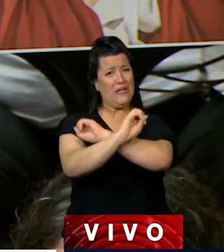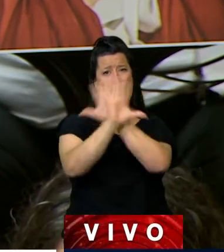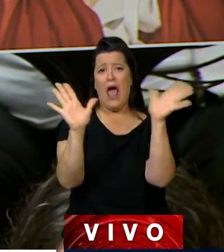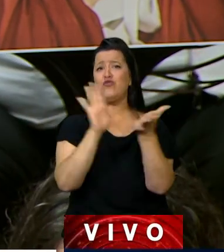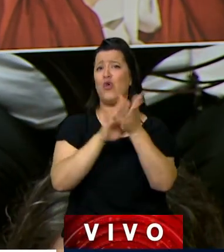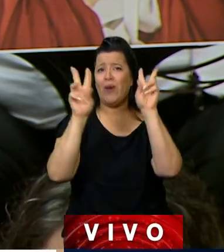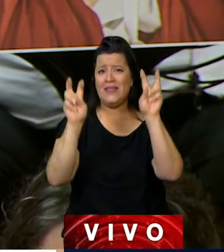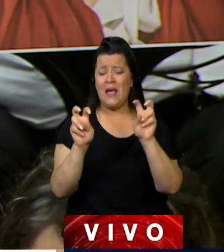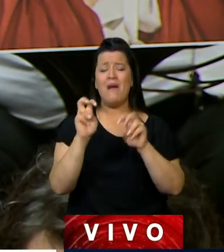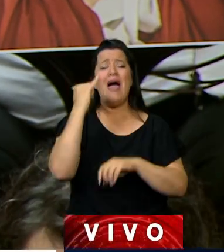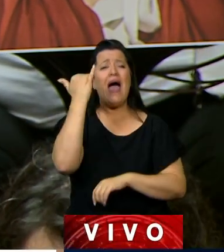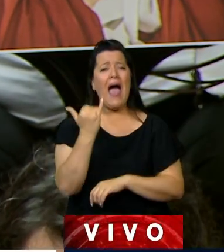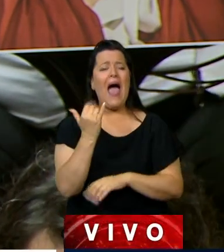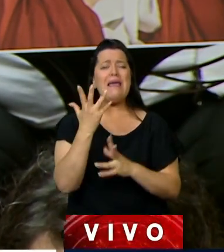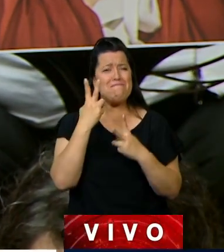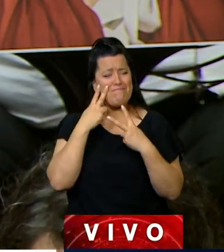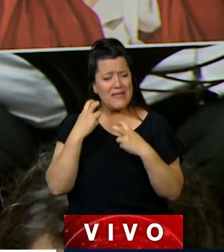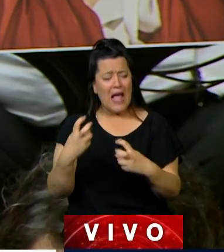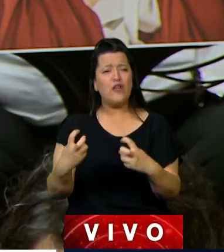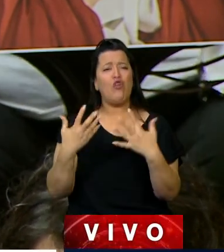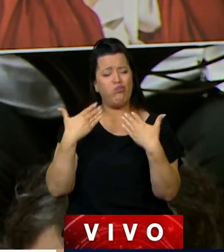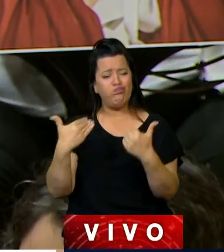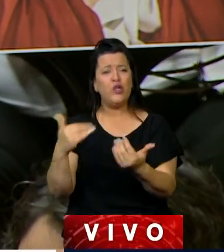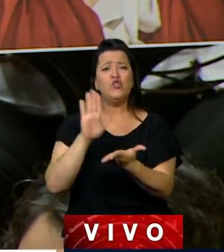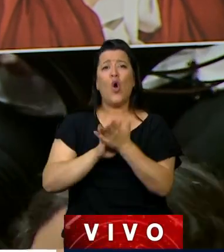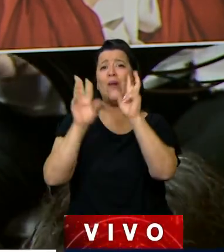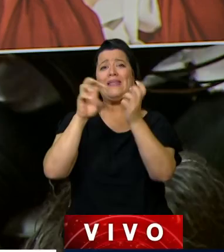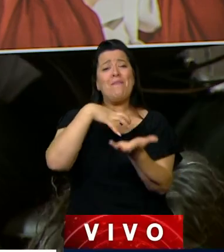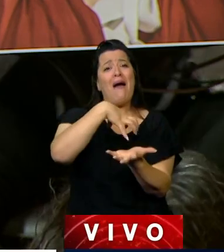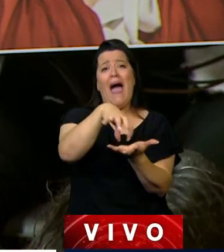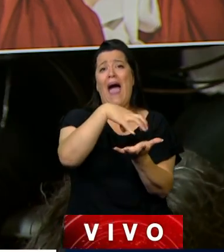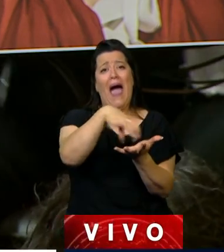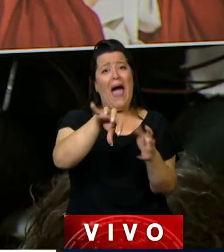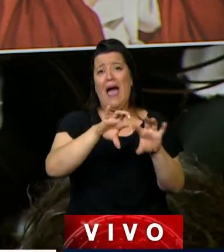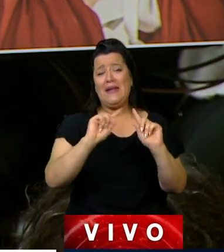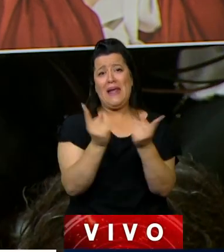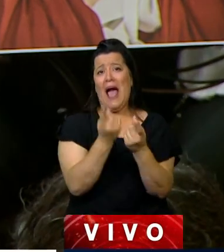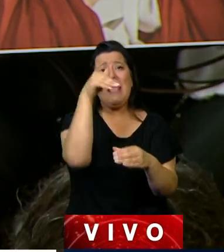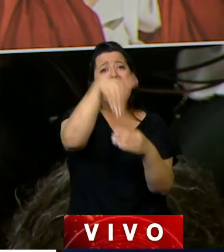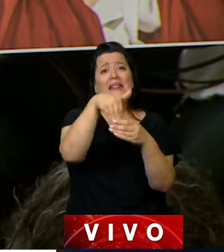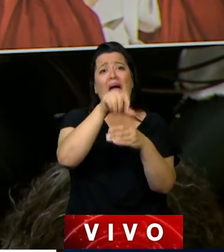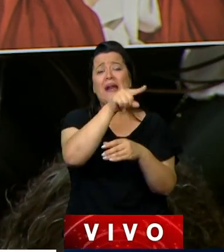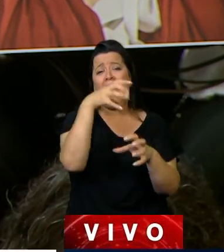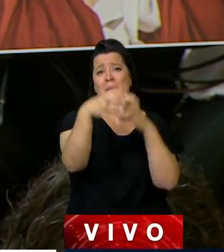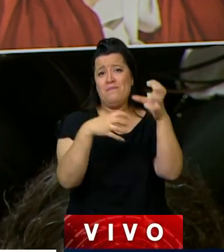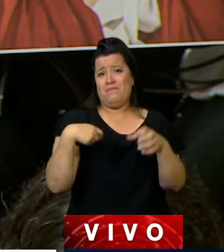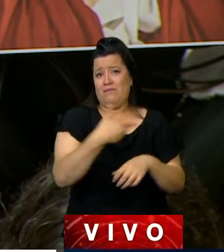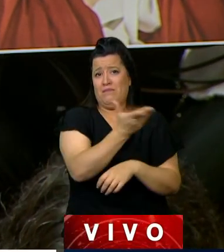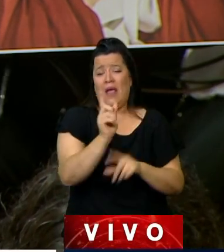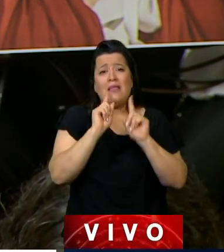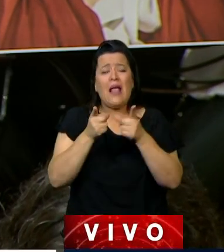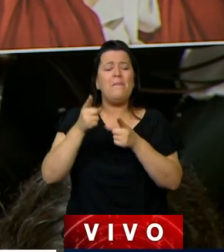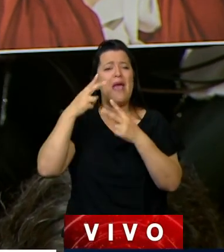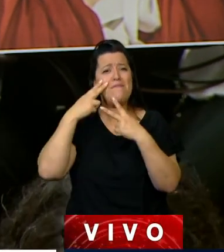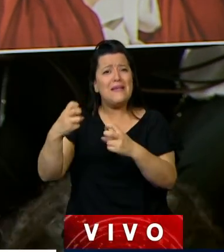tema. Hay investigaciones que tienen que ver con el área interna del Ministerio de Desarrollo Social y también a investigaciones